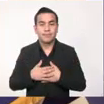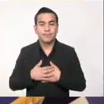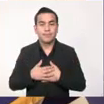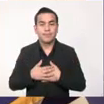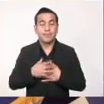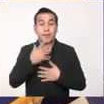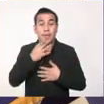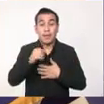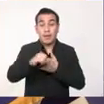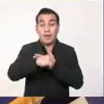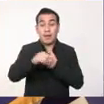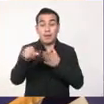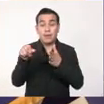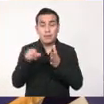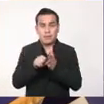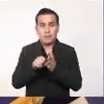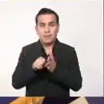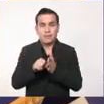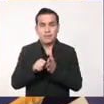esta asamblea,